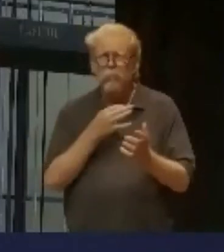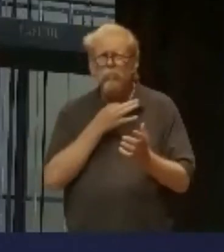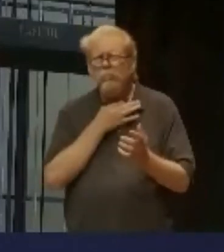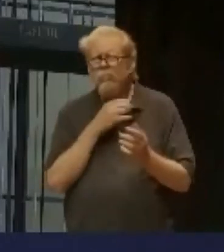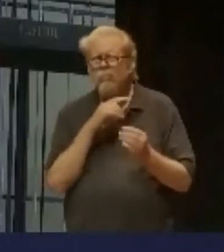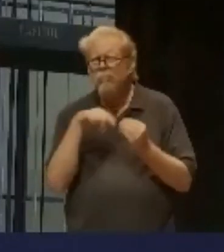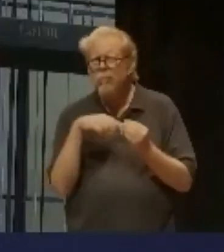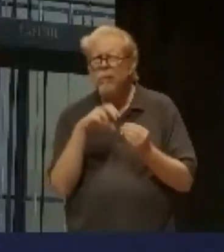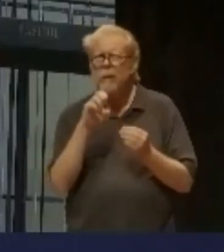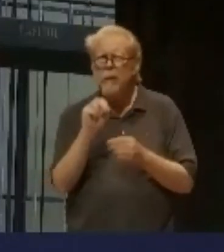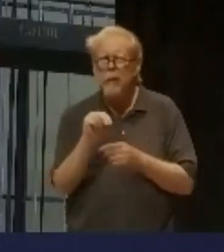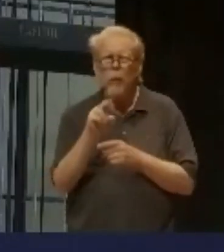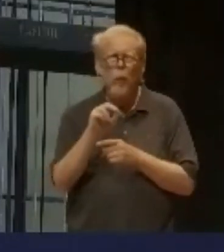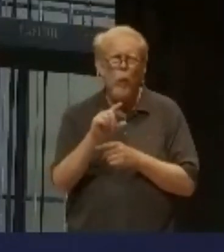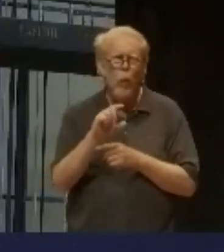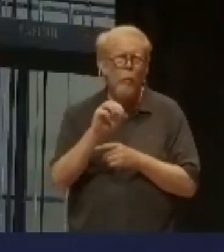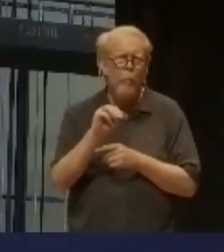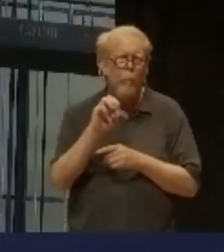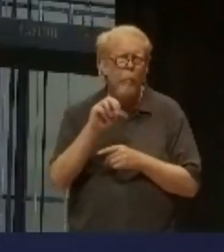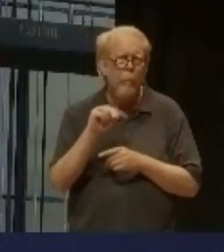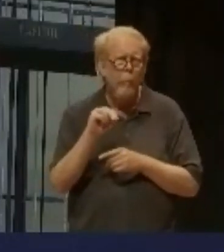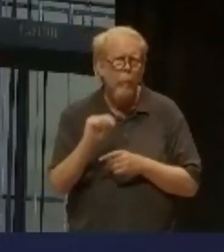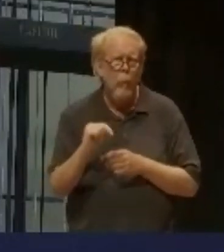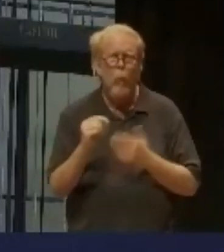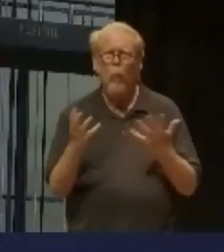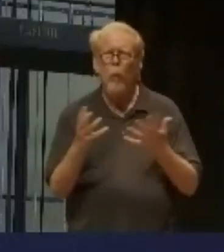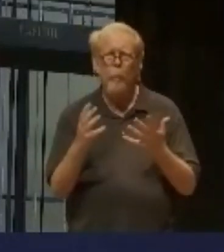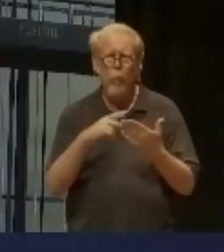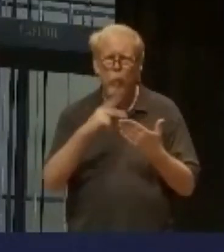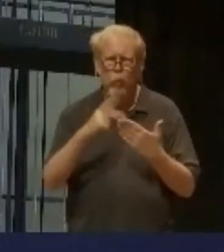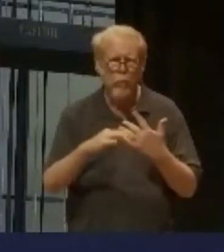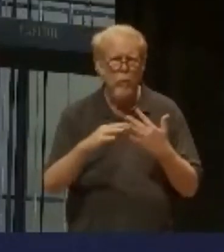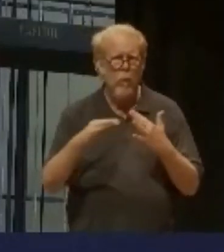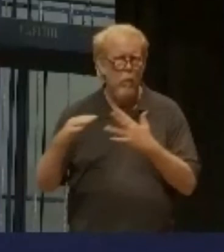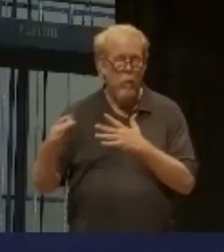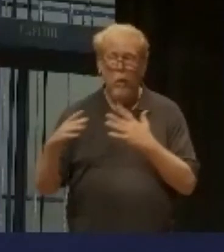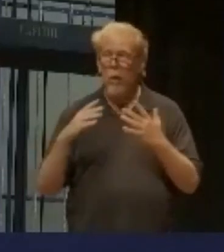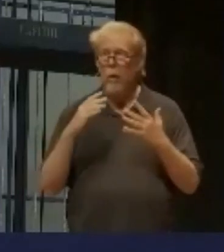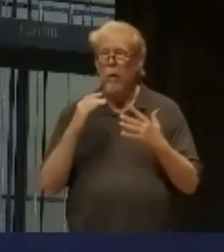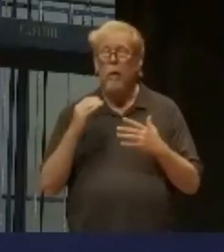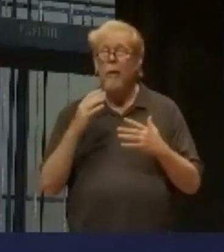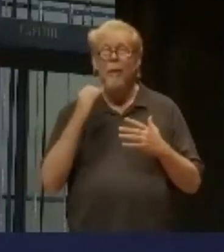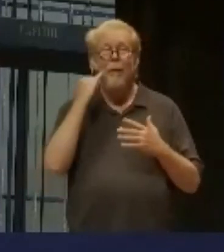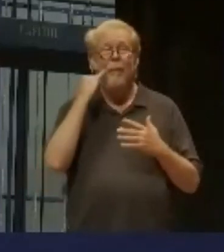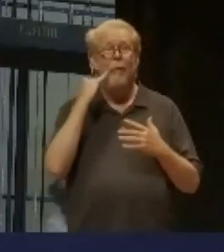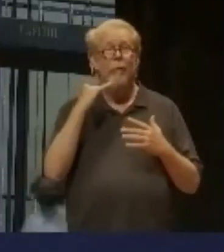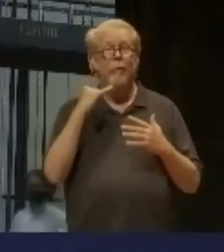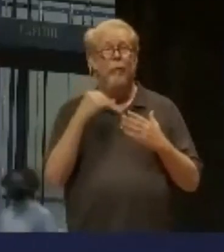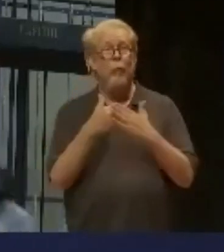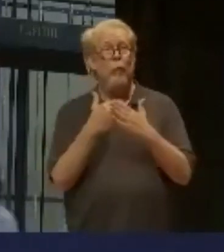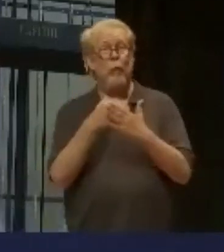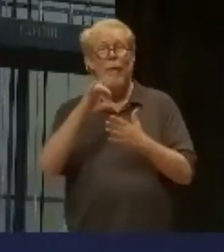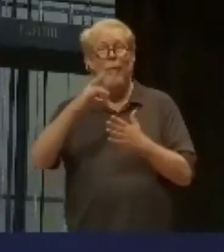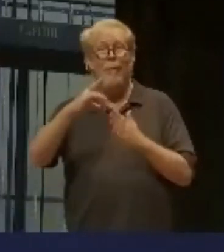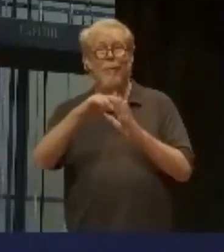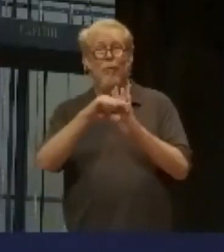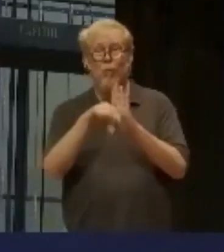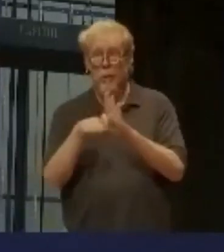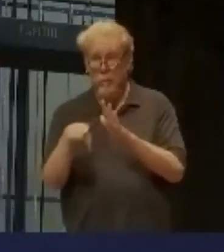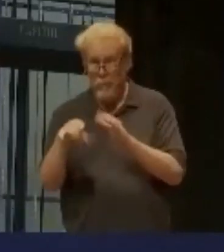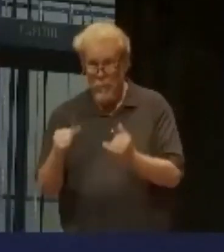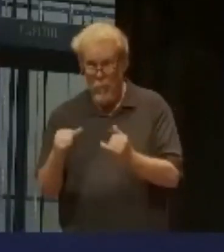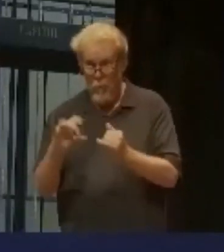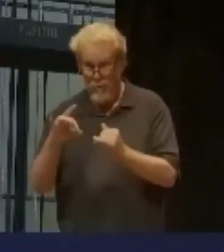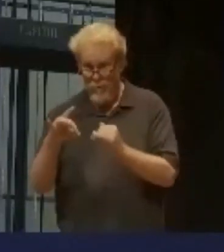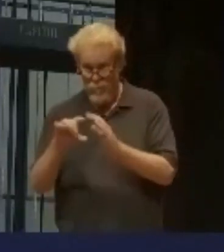escuela, quiero que vengan a vernos para que sepan qué es IB, qué programas estamos ofreciendo. Y si hay preguntas,